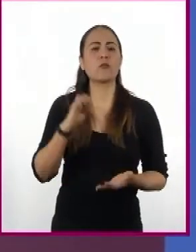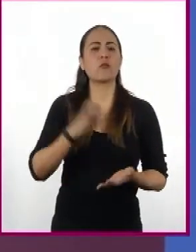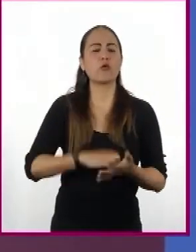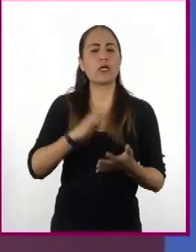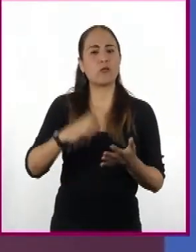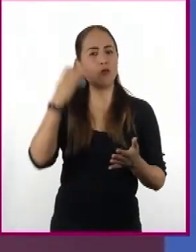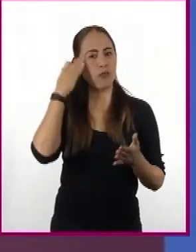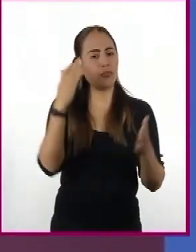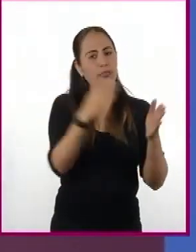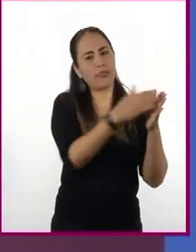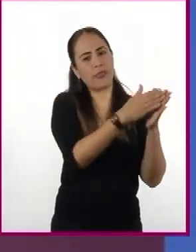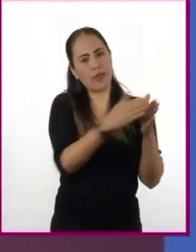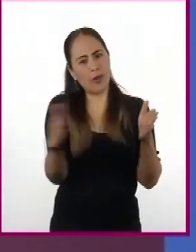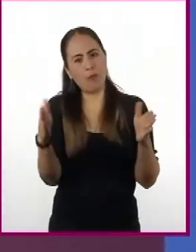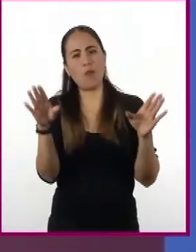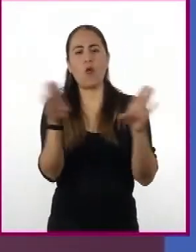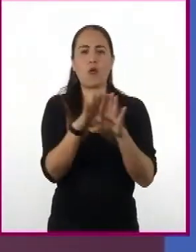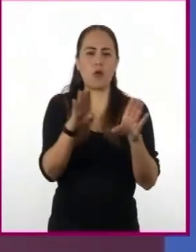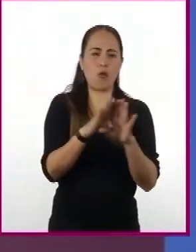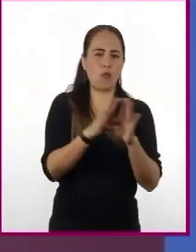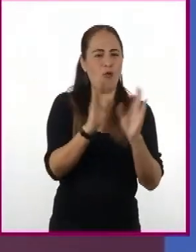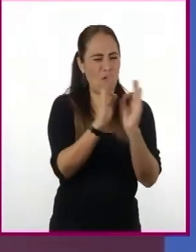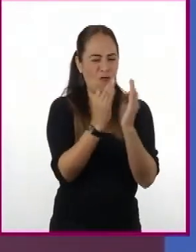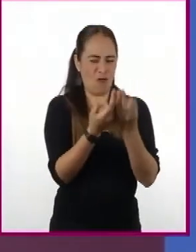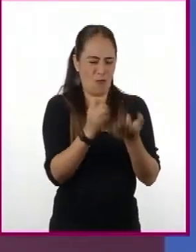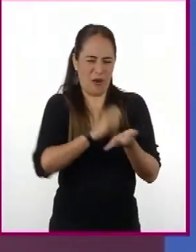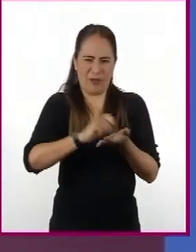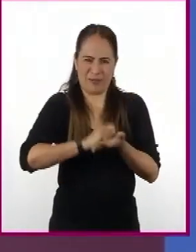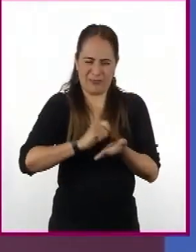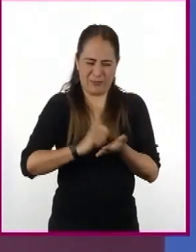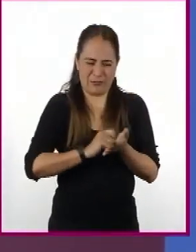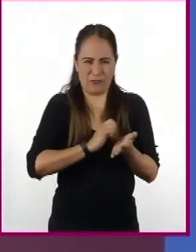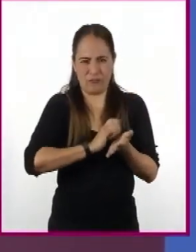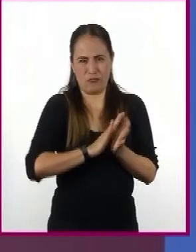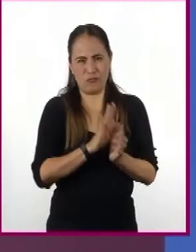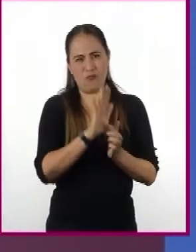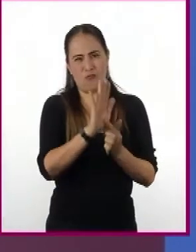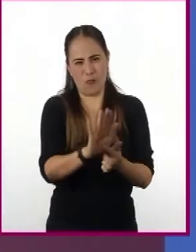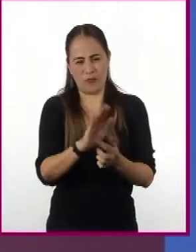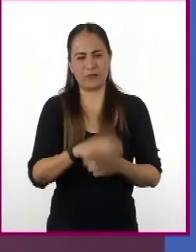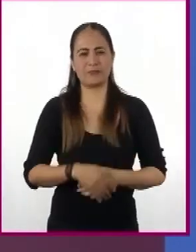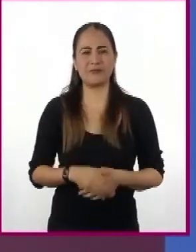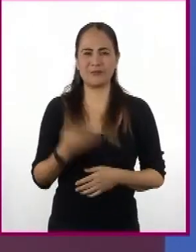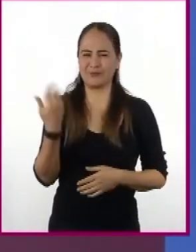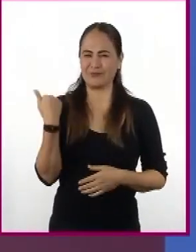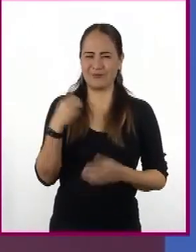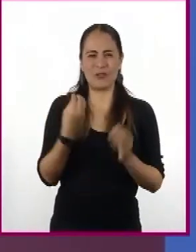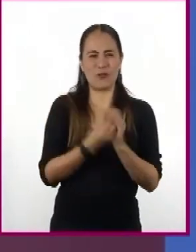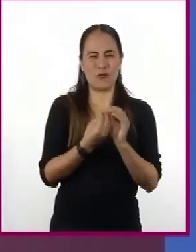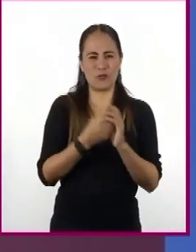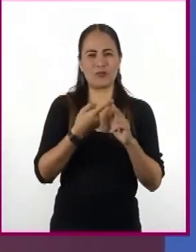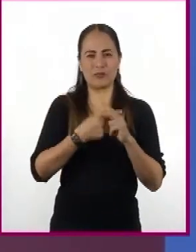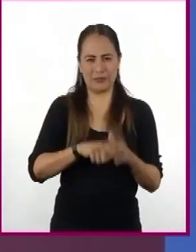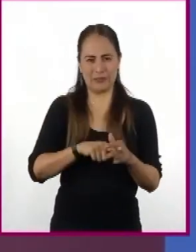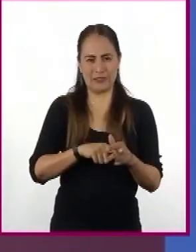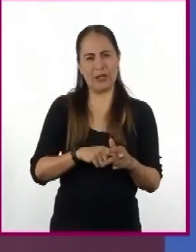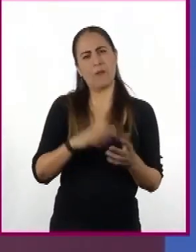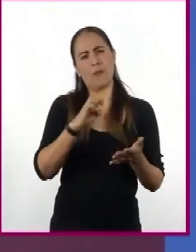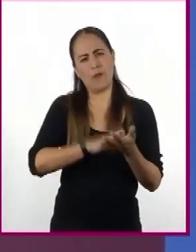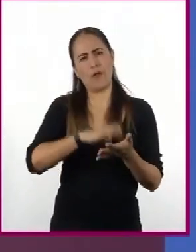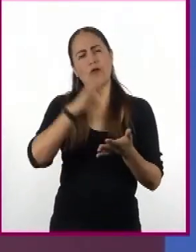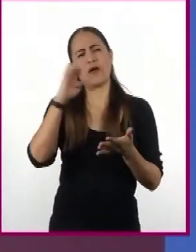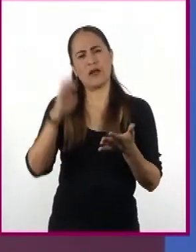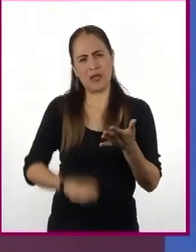una época a través de sus textos. Mencionaban al principio de la sesión que, por ejemplo, al recopilar textos en